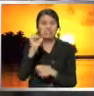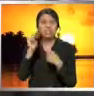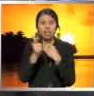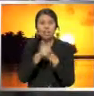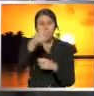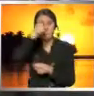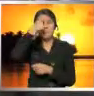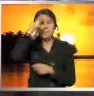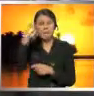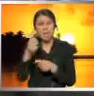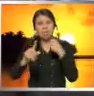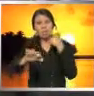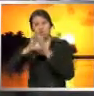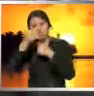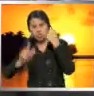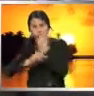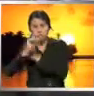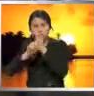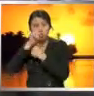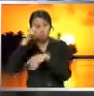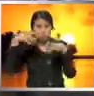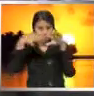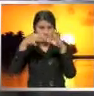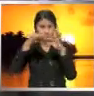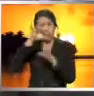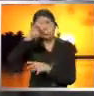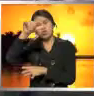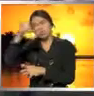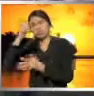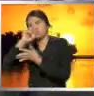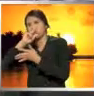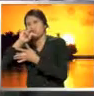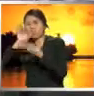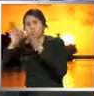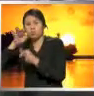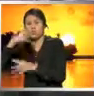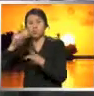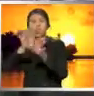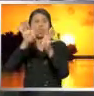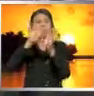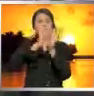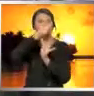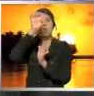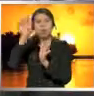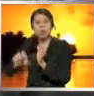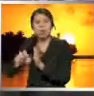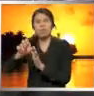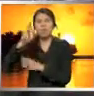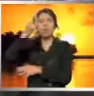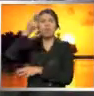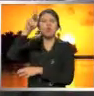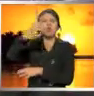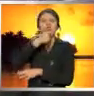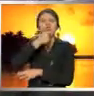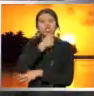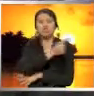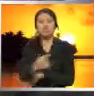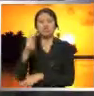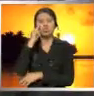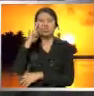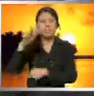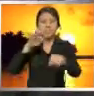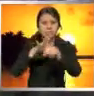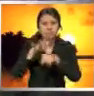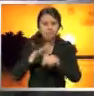problemas otros de los que tú ya has hablado en otros de tus trabajos, como pudieran ser la pornografía infantil, la